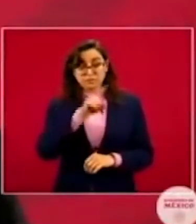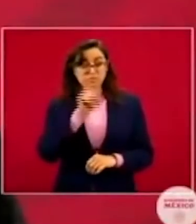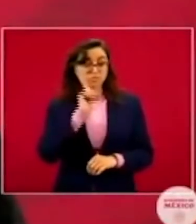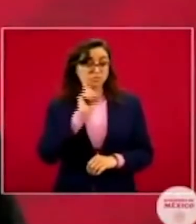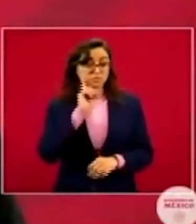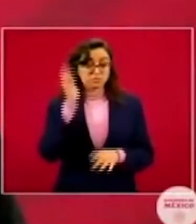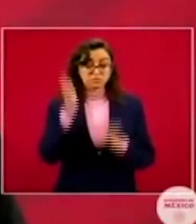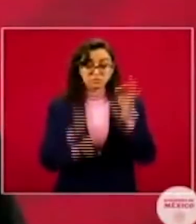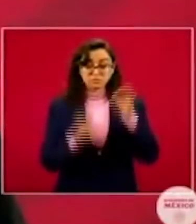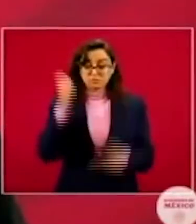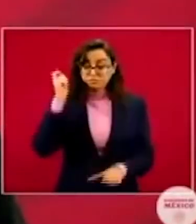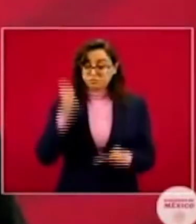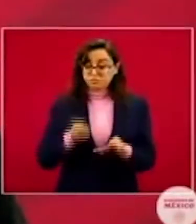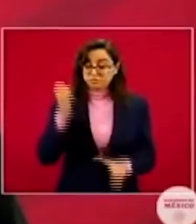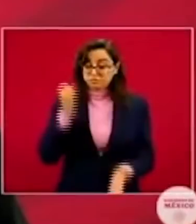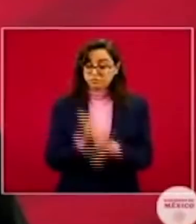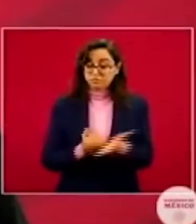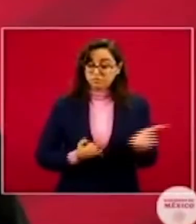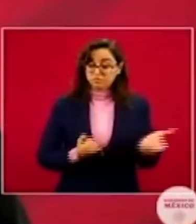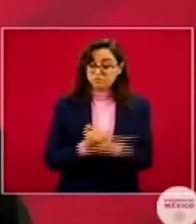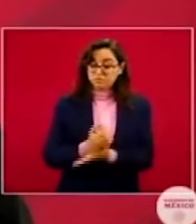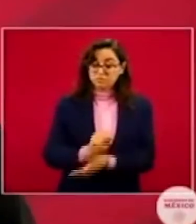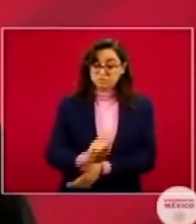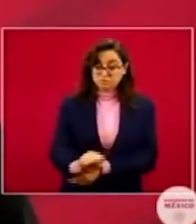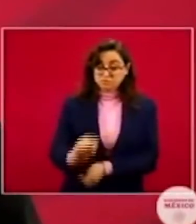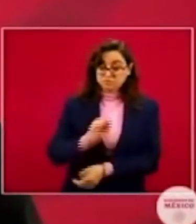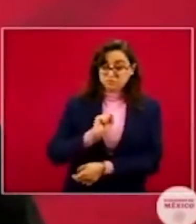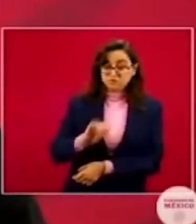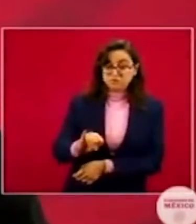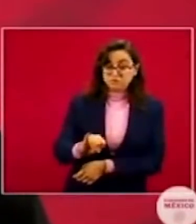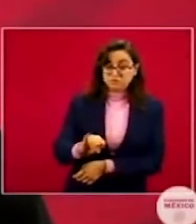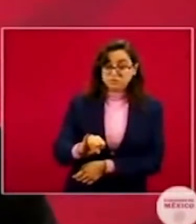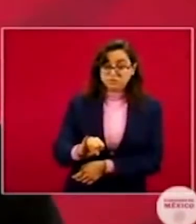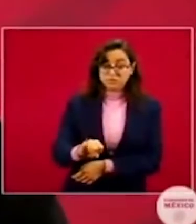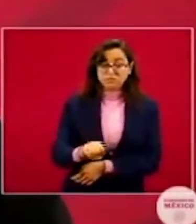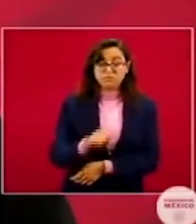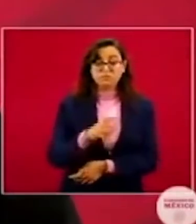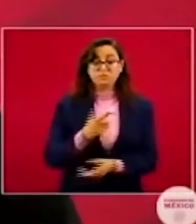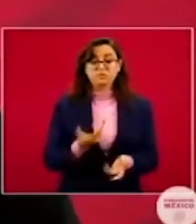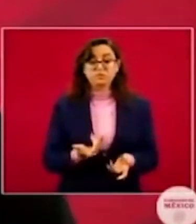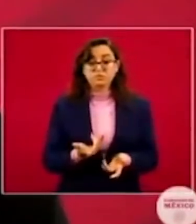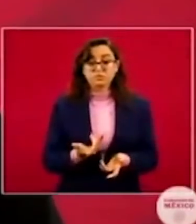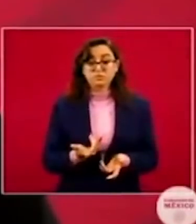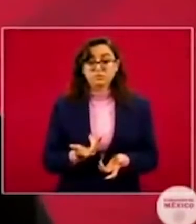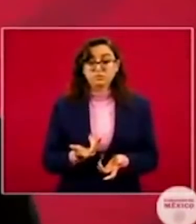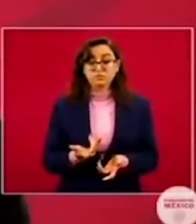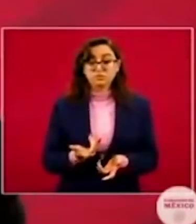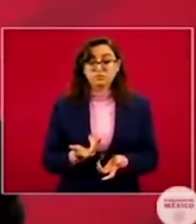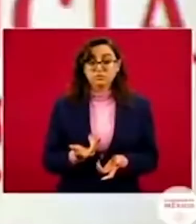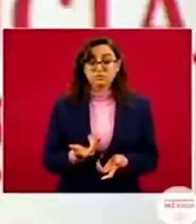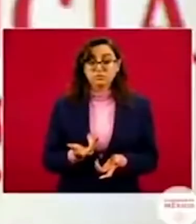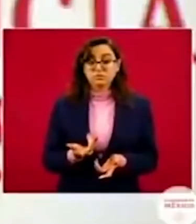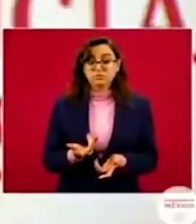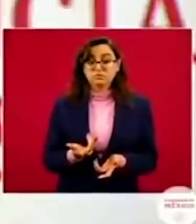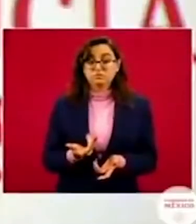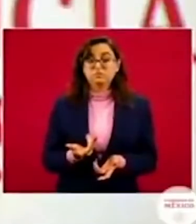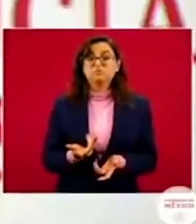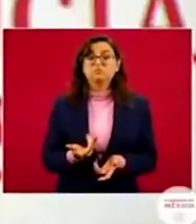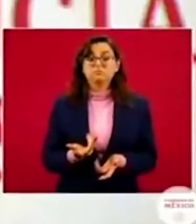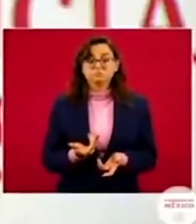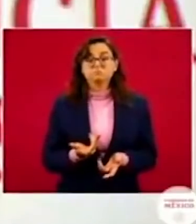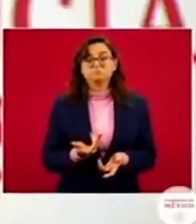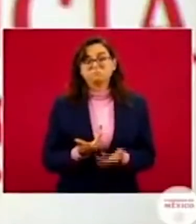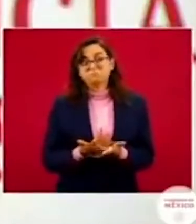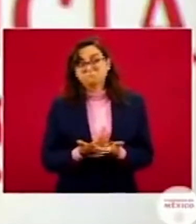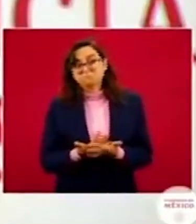de la jueza a la solicitud que hace la Fiscalía General de los Estados Unidos y el Departamento de Justicia en particular, pues estaremos atentos